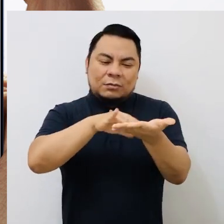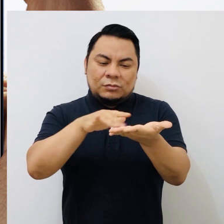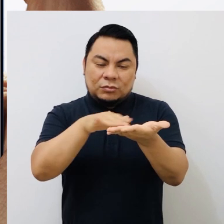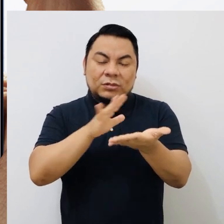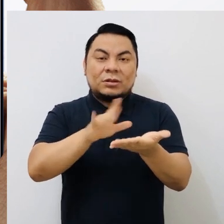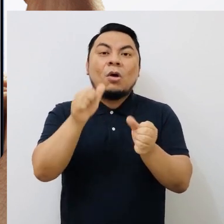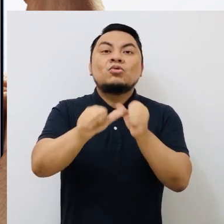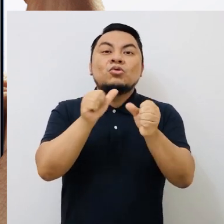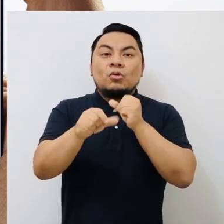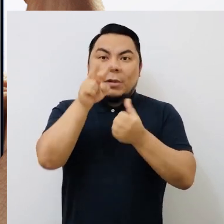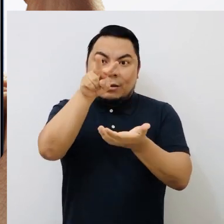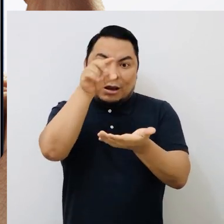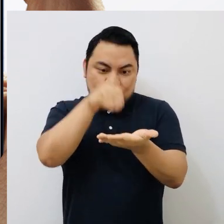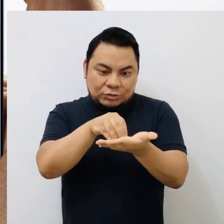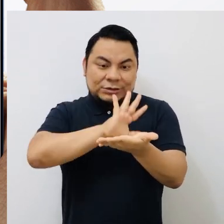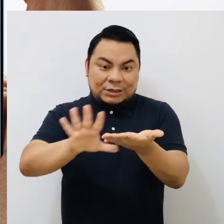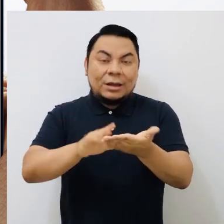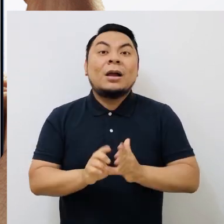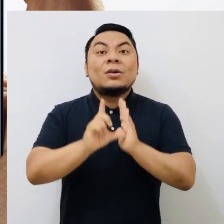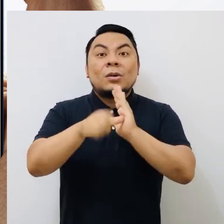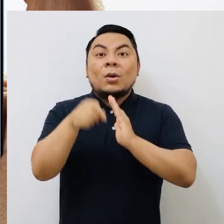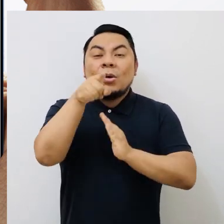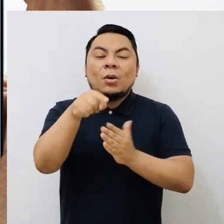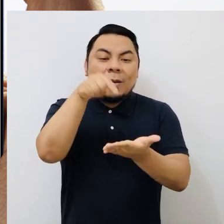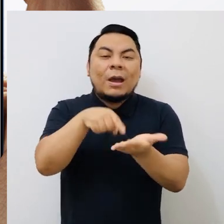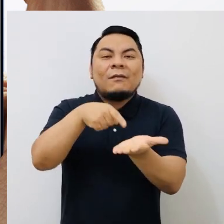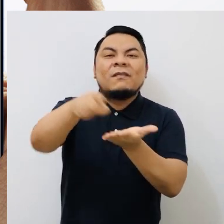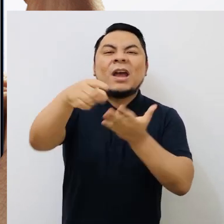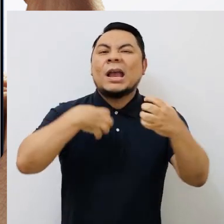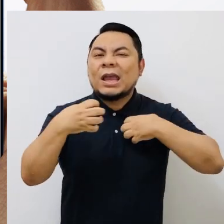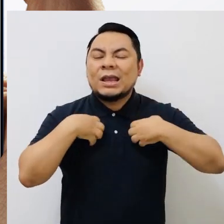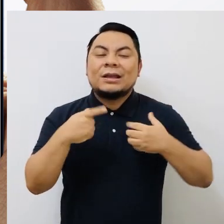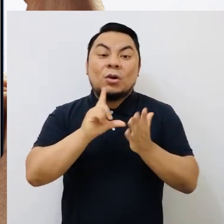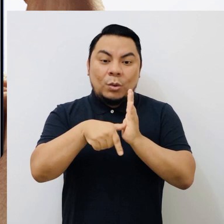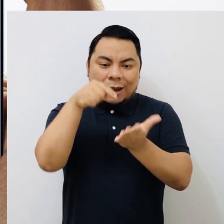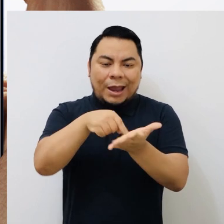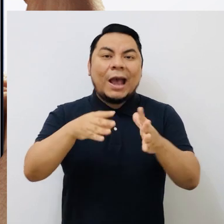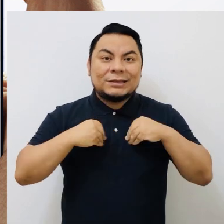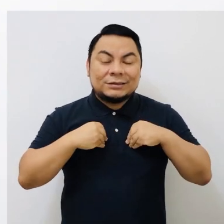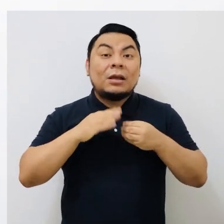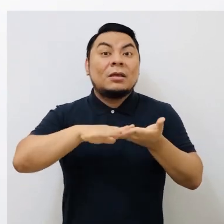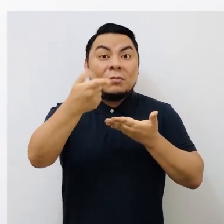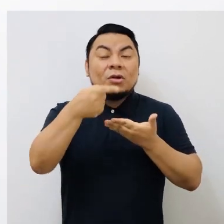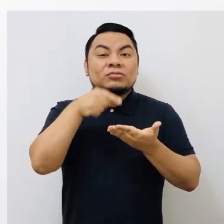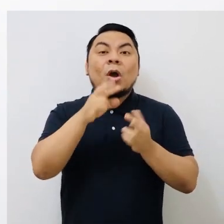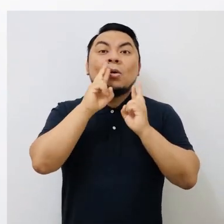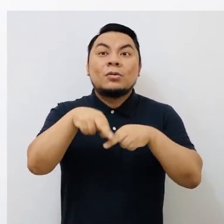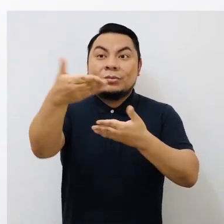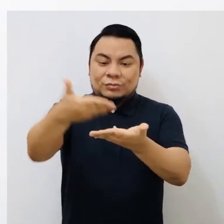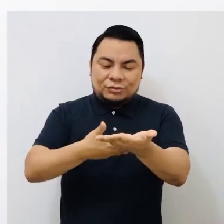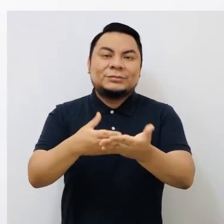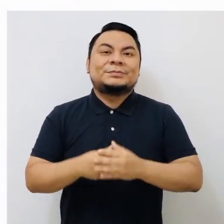verificación. Finalmente, elige la opción Enviar queja y Aceptar. Puedes exportar el resultado del envío. En la opción de